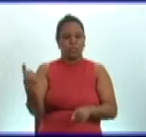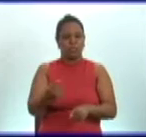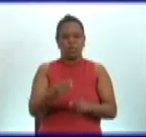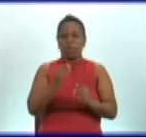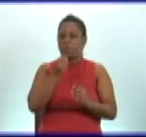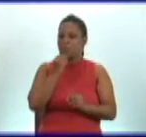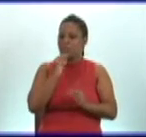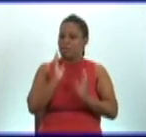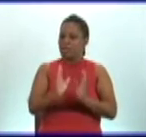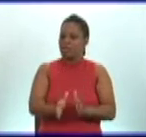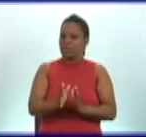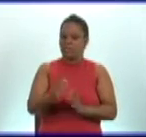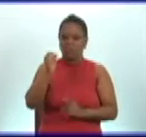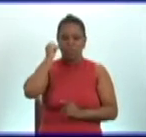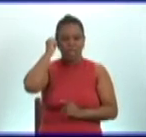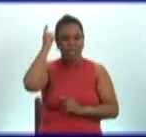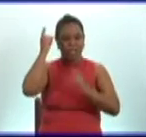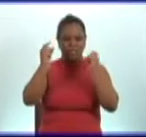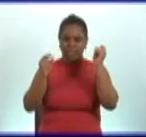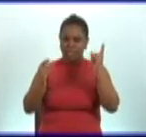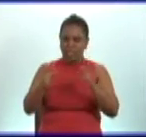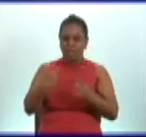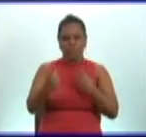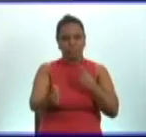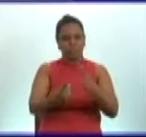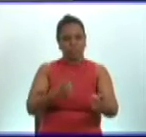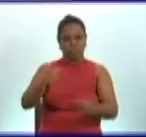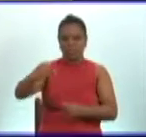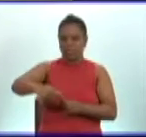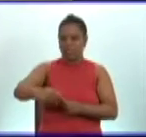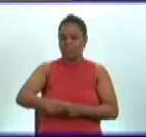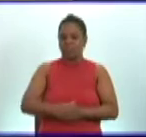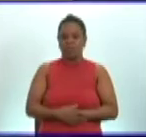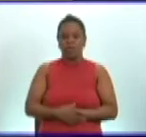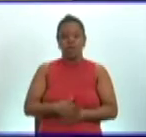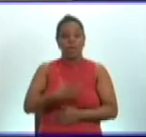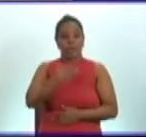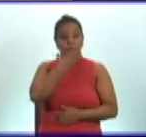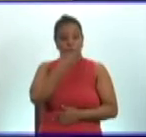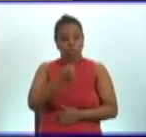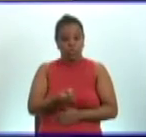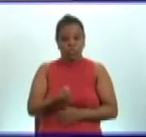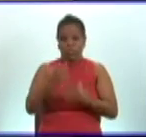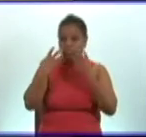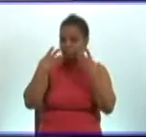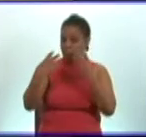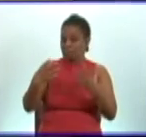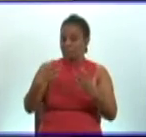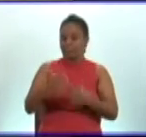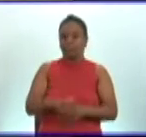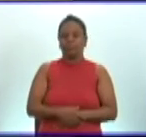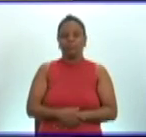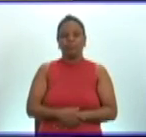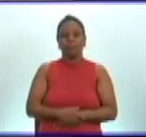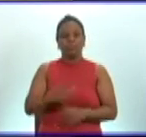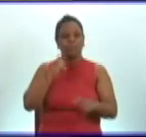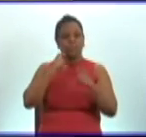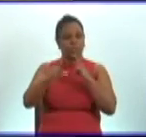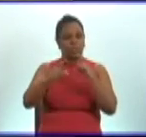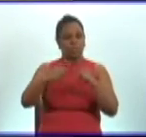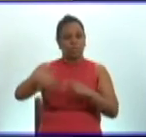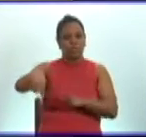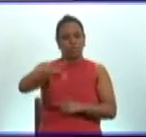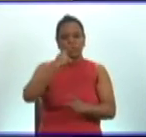estar compartiendo desde acá. Ahora, me gustaría esencialmente conversar con usted en el encuentro de